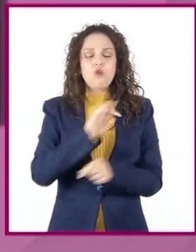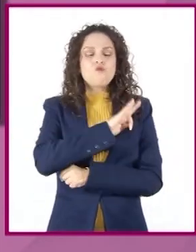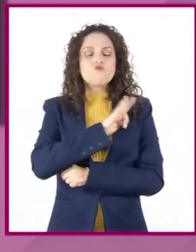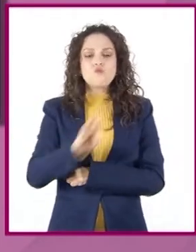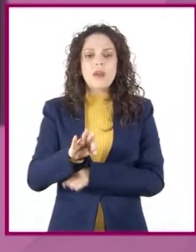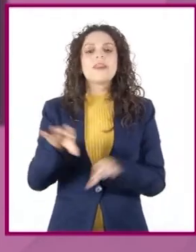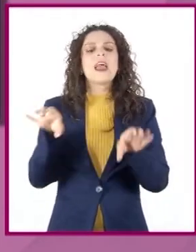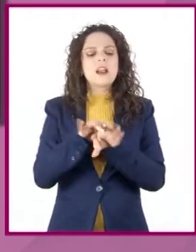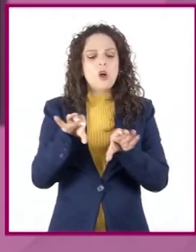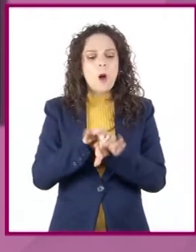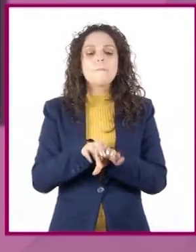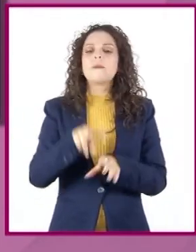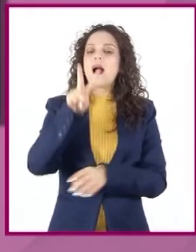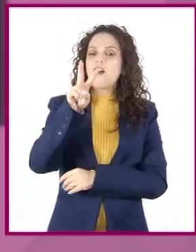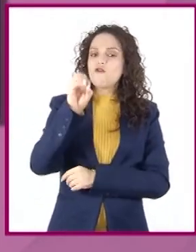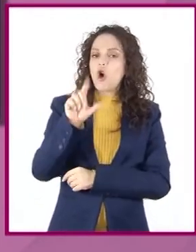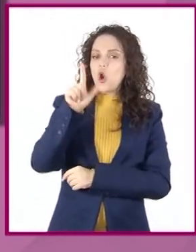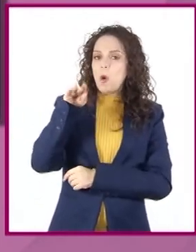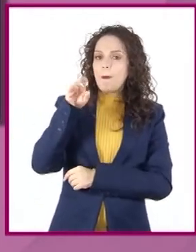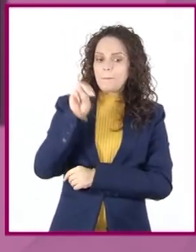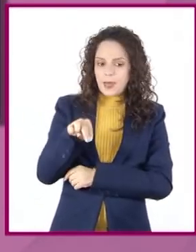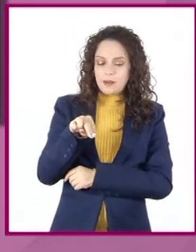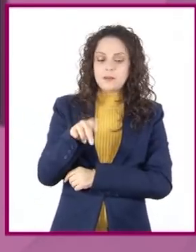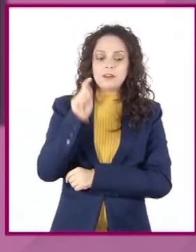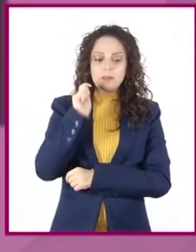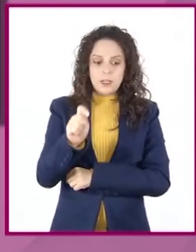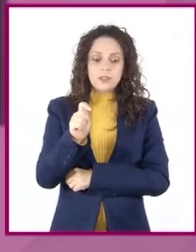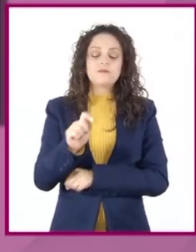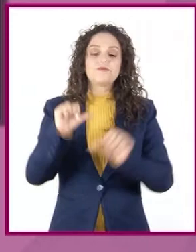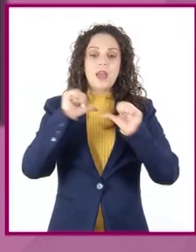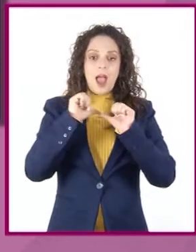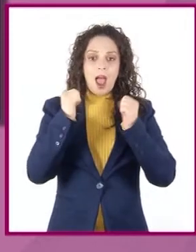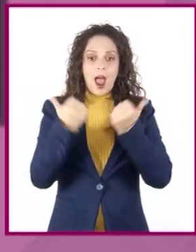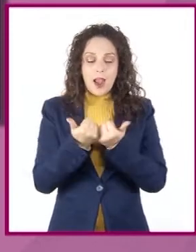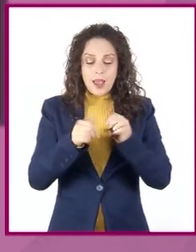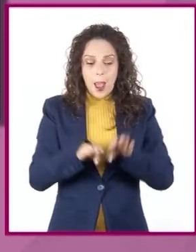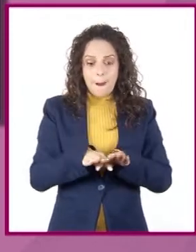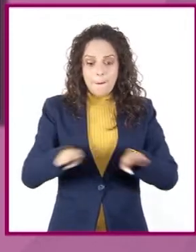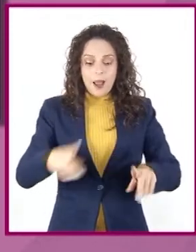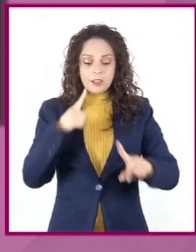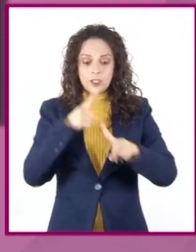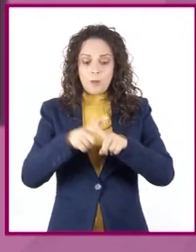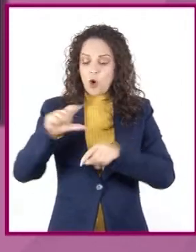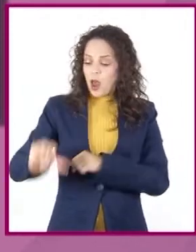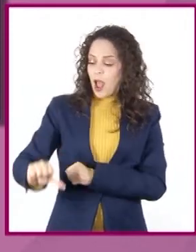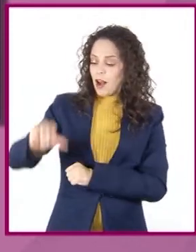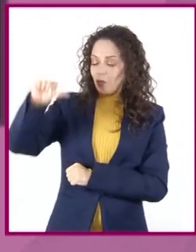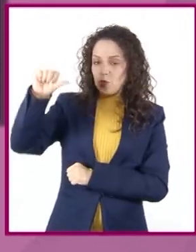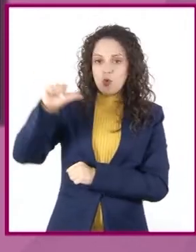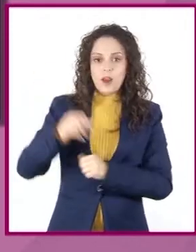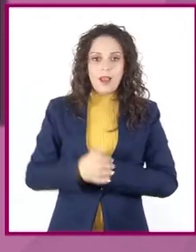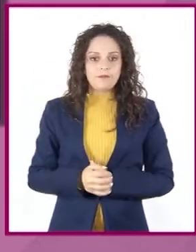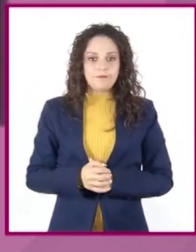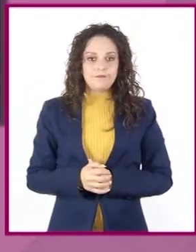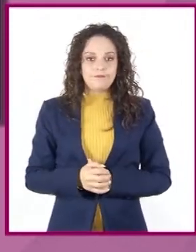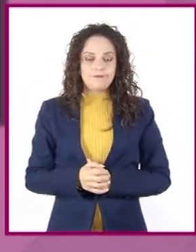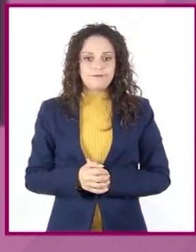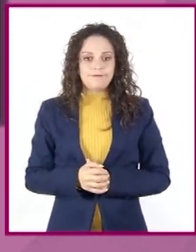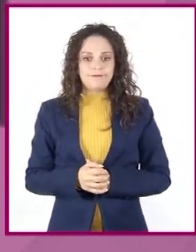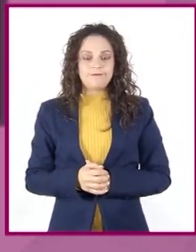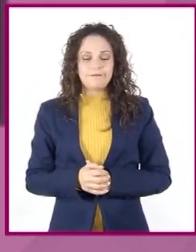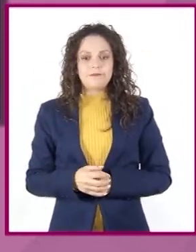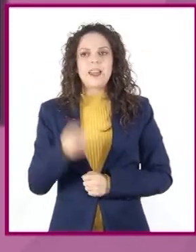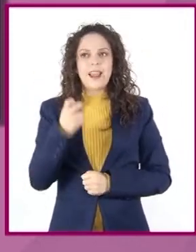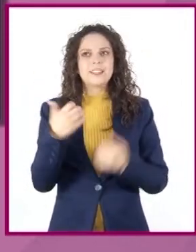que el volumen es igual al resultado de multiplicar el área de la base por la altura. Concluimos así que